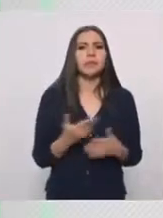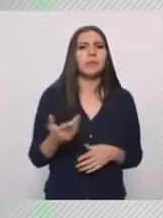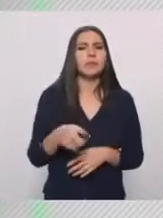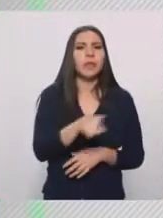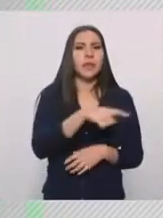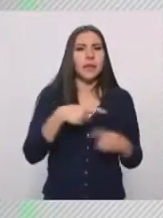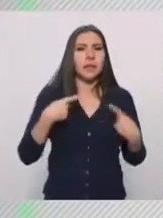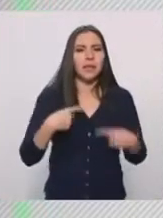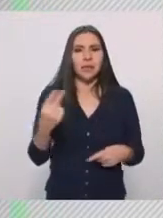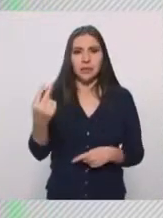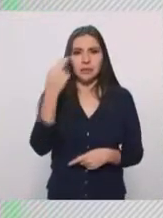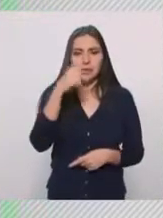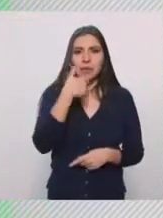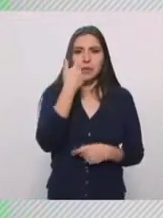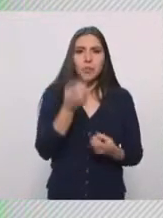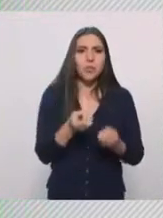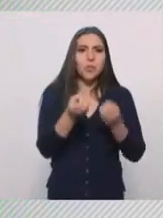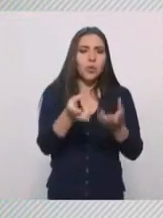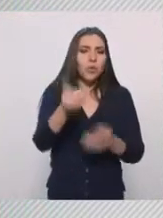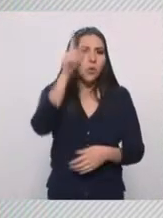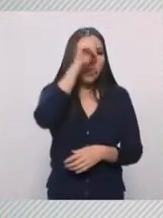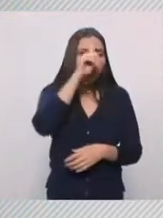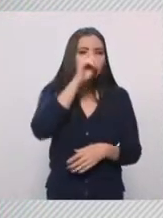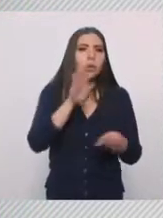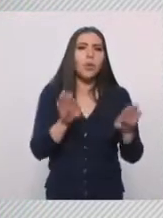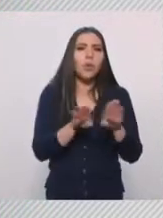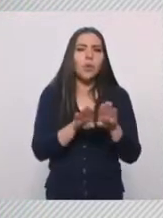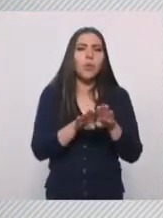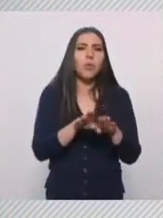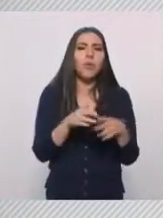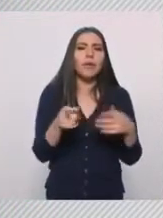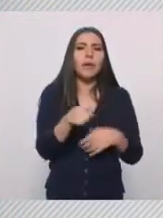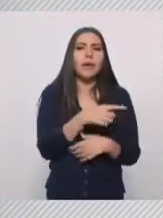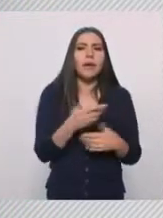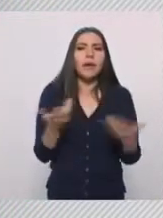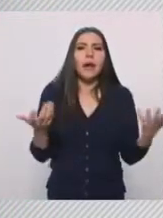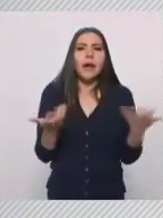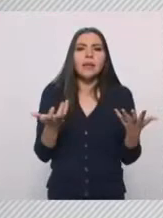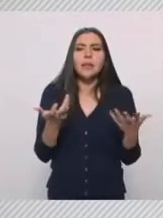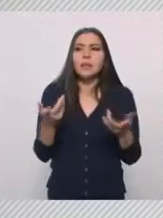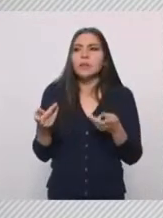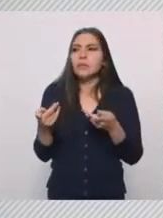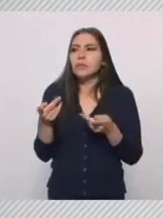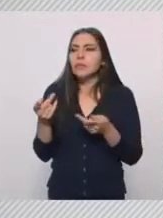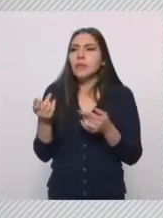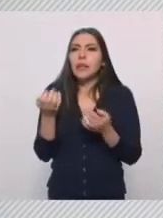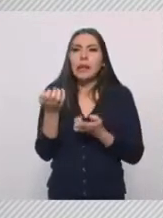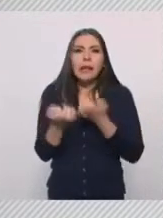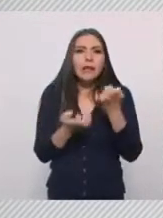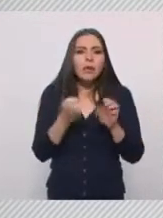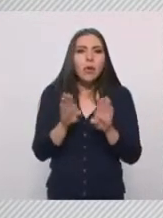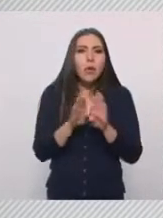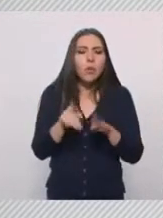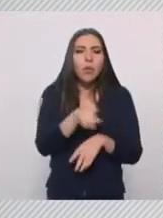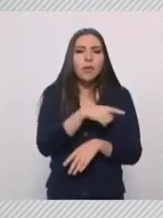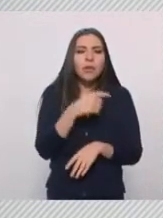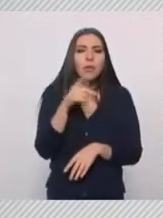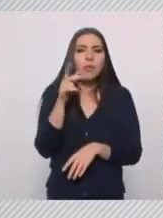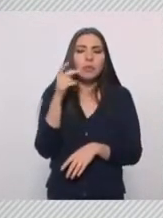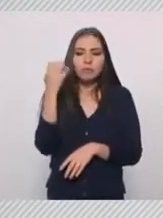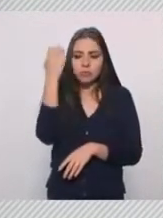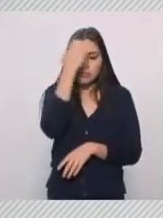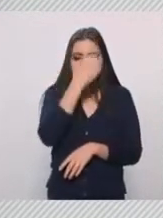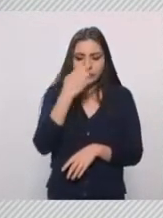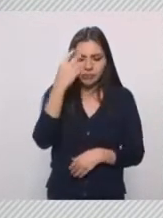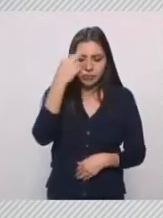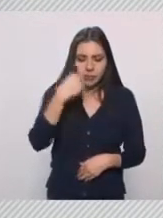nuestra audiencia, algún ejercicio práctico para que podamos pues ver nuestra propia identidad, evaluar nuestro propio contexto en